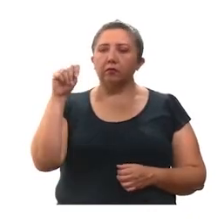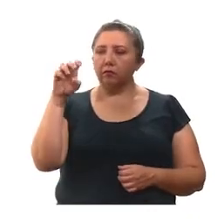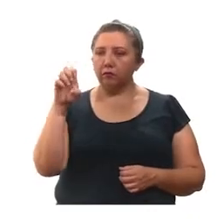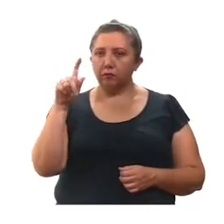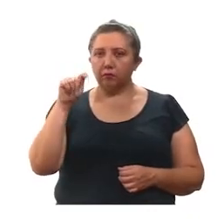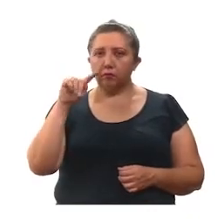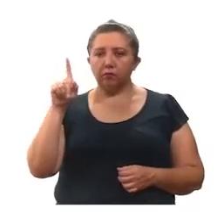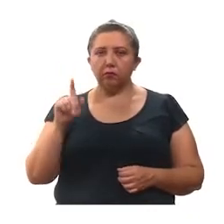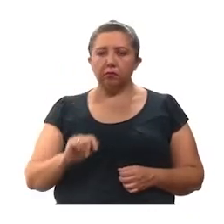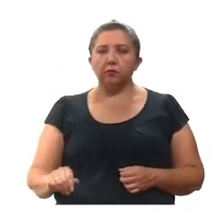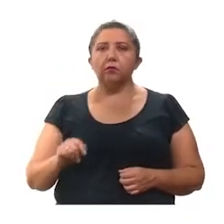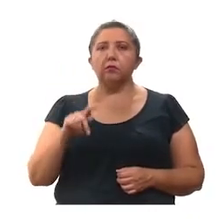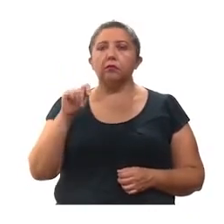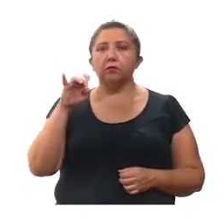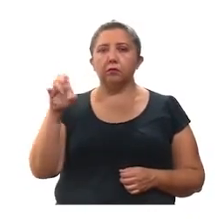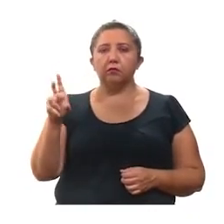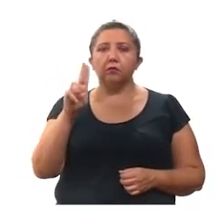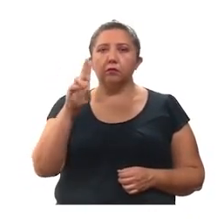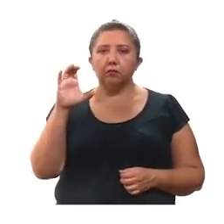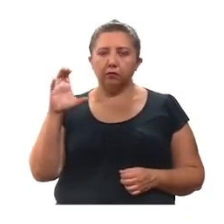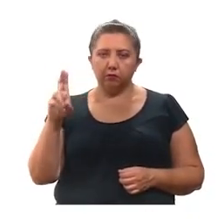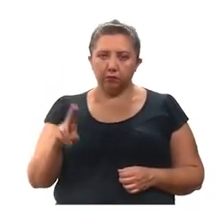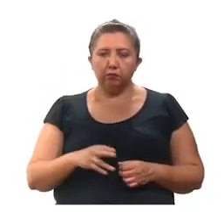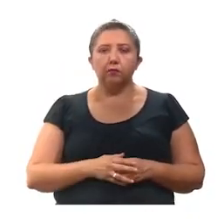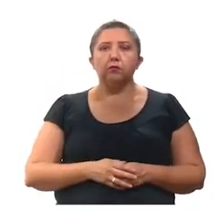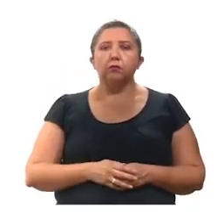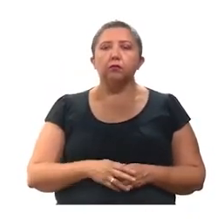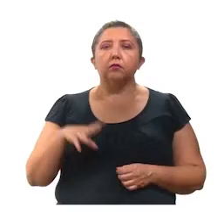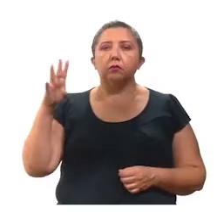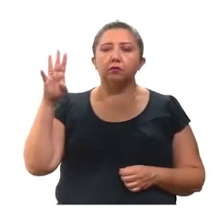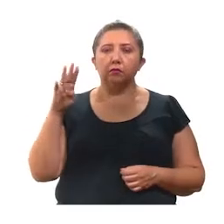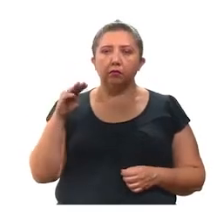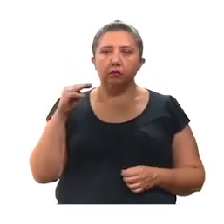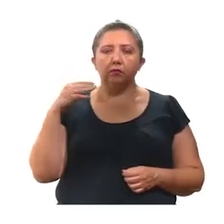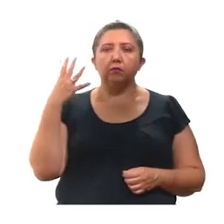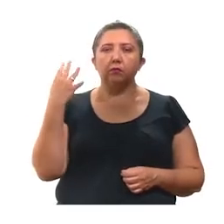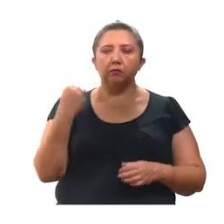Tetis, Ticul, Tinum y Ucú. De los